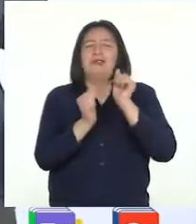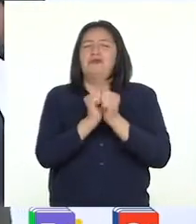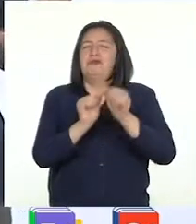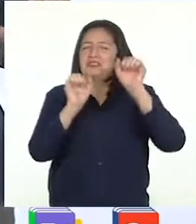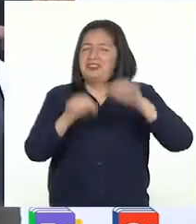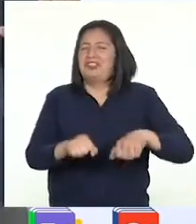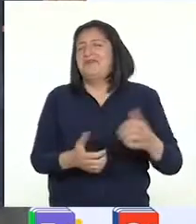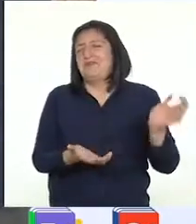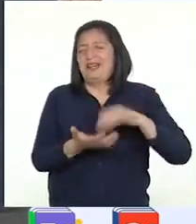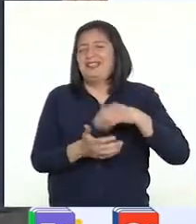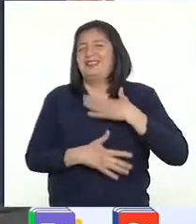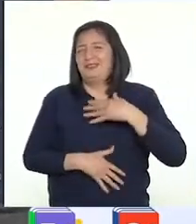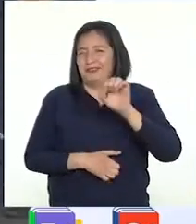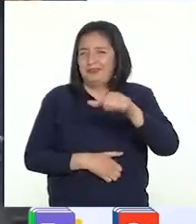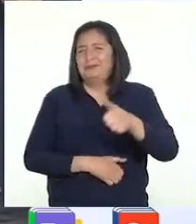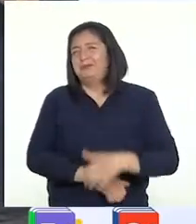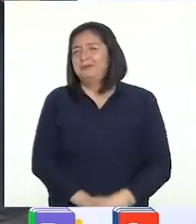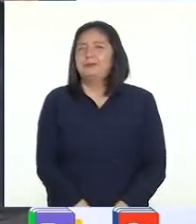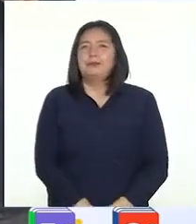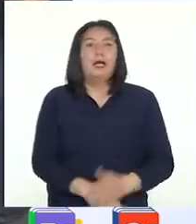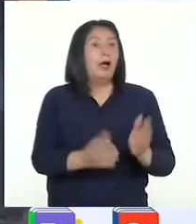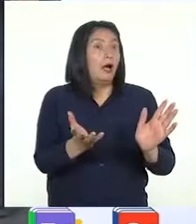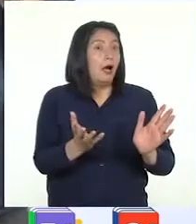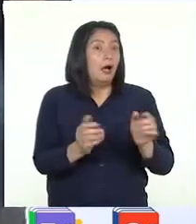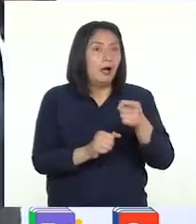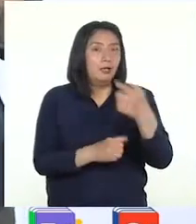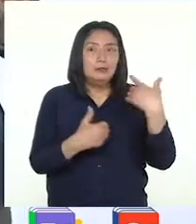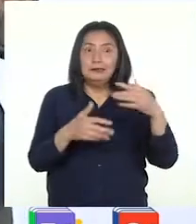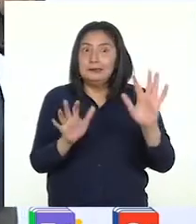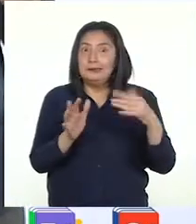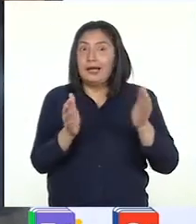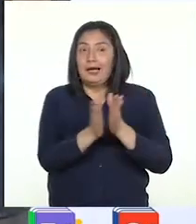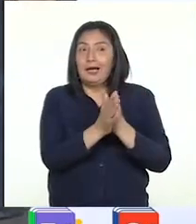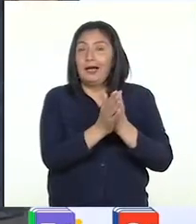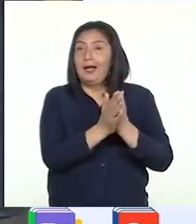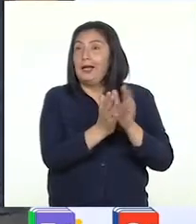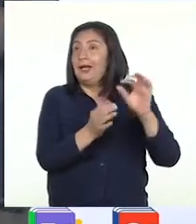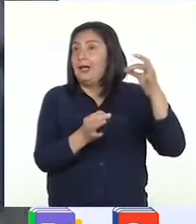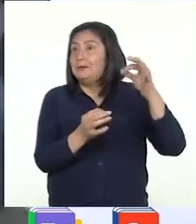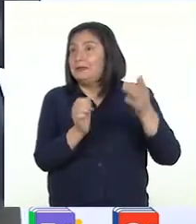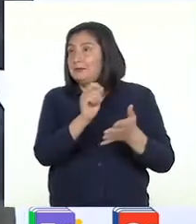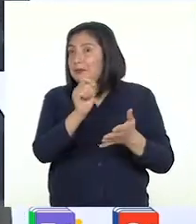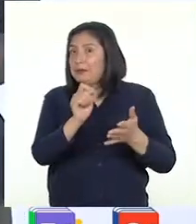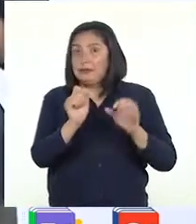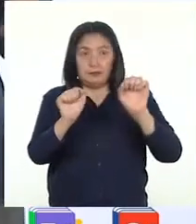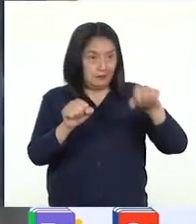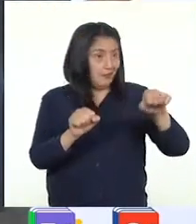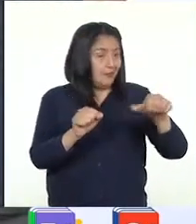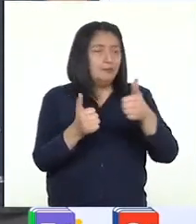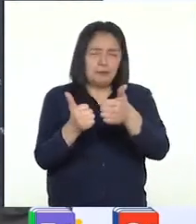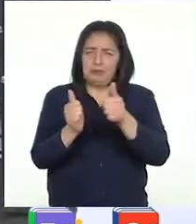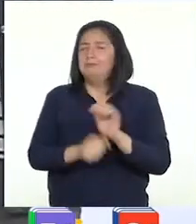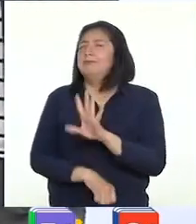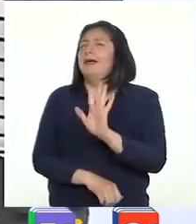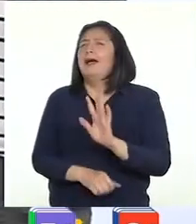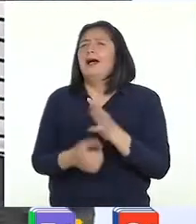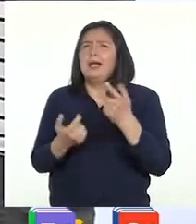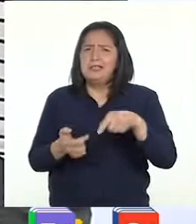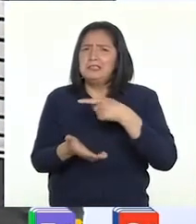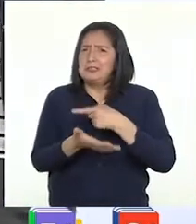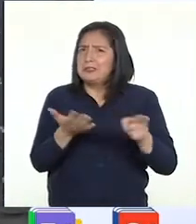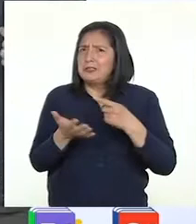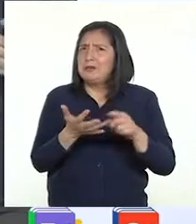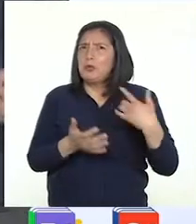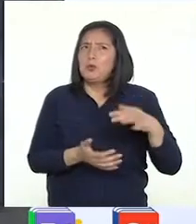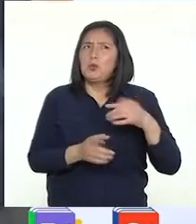juntos es mucho más divertido. ¿Y ya tienen a mano lápiz y papel? ¡Sí! Bien, como saben, estas